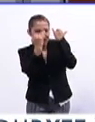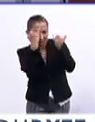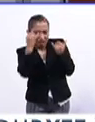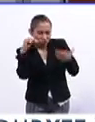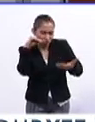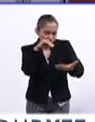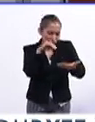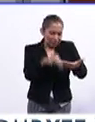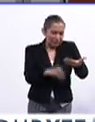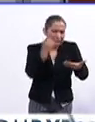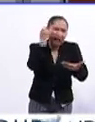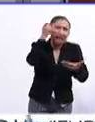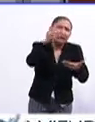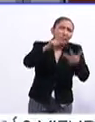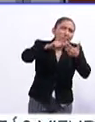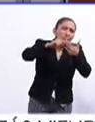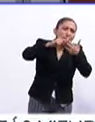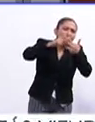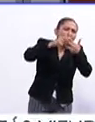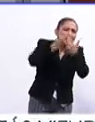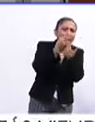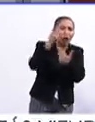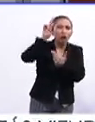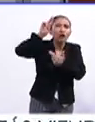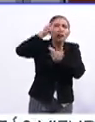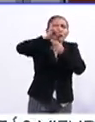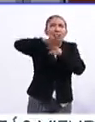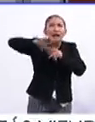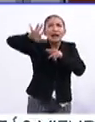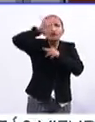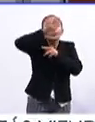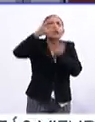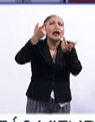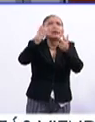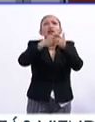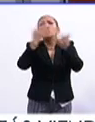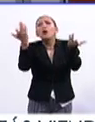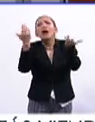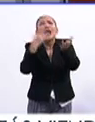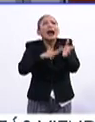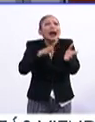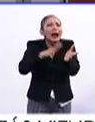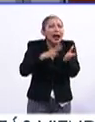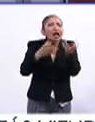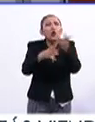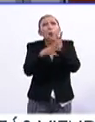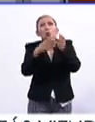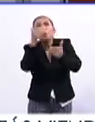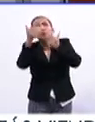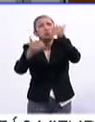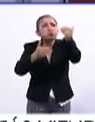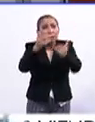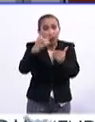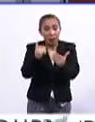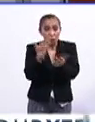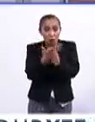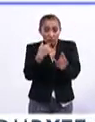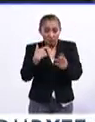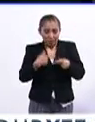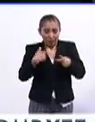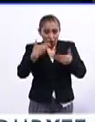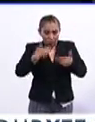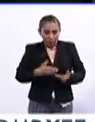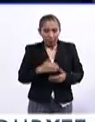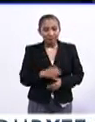sobre el origen del universo y cómo funciona el universo y lo hace de una manera muy personal